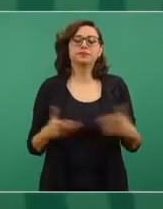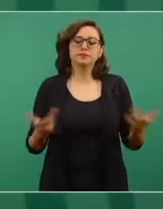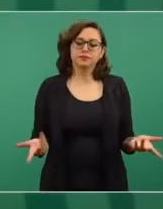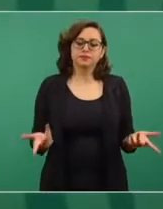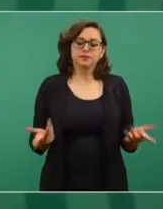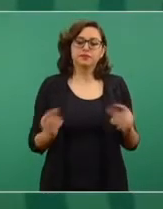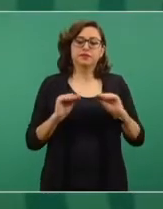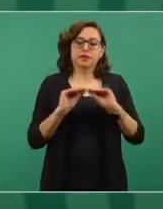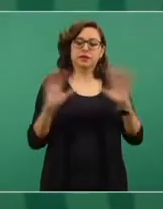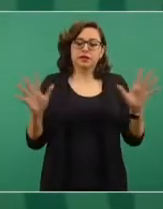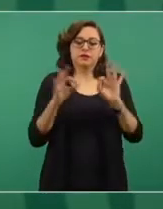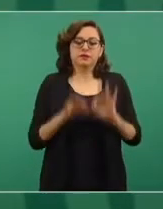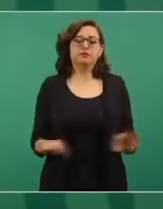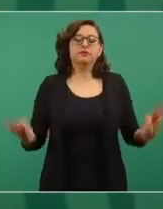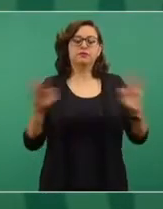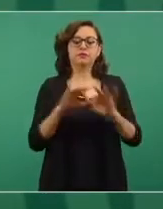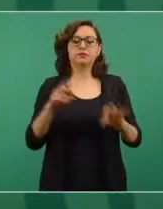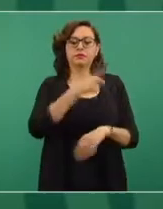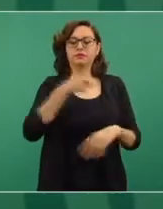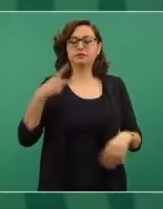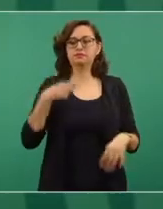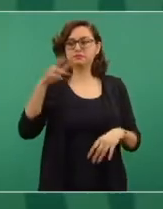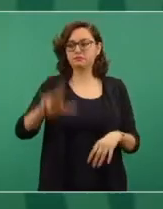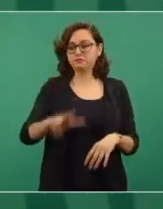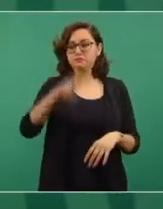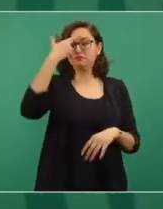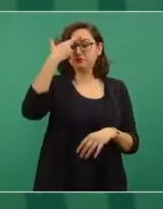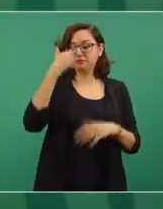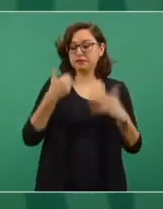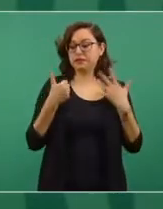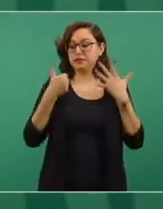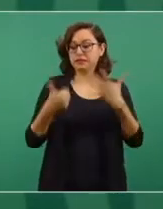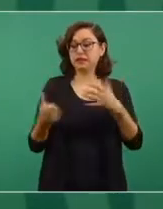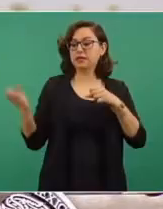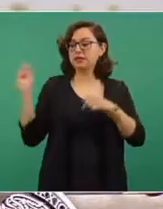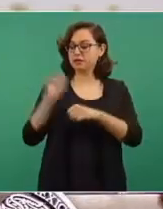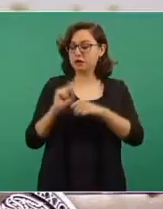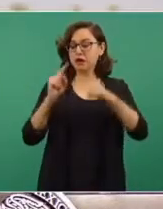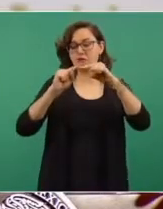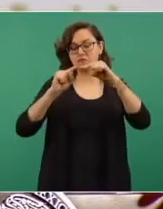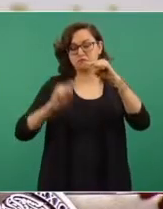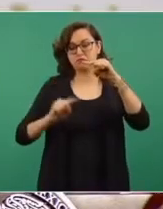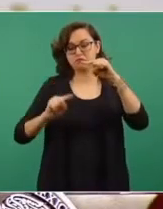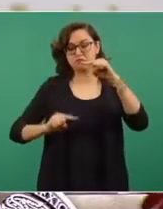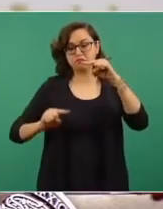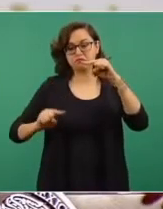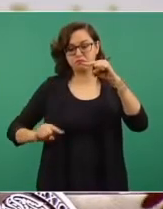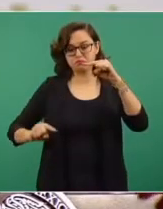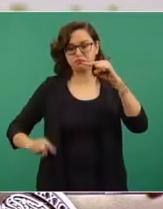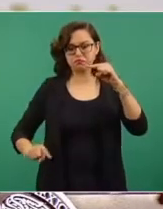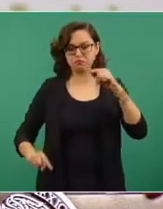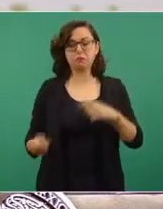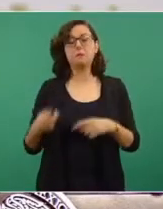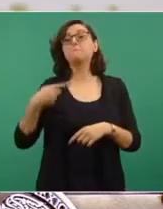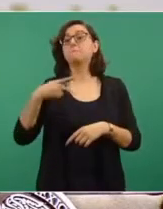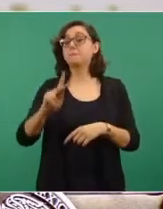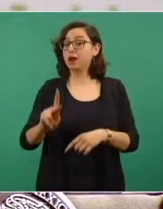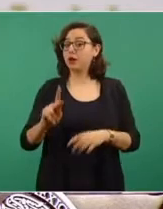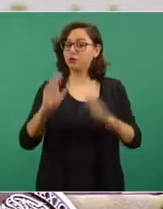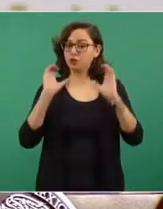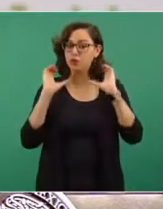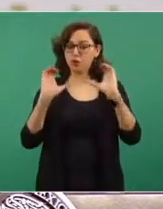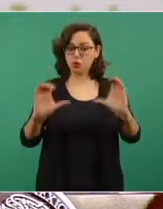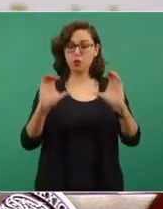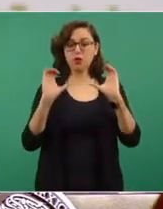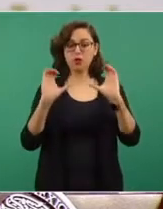esta reducción sostenida de 6 semanas, hacemos la advertencia de que mientras exista la epidemia en cualquier otra parte del